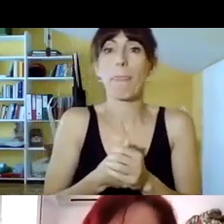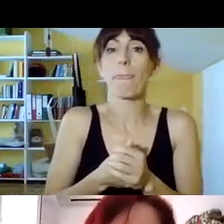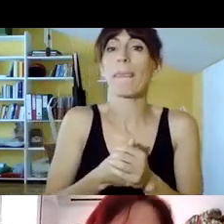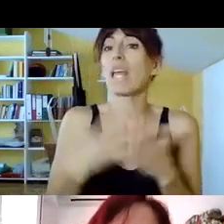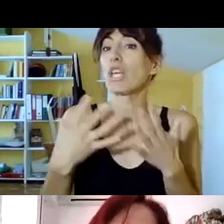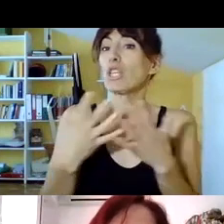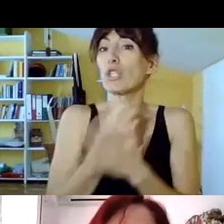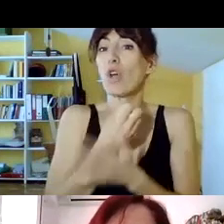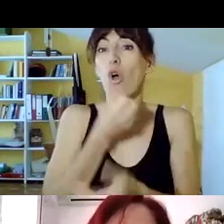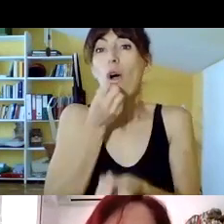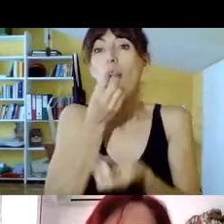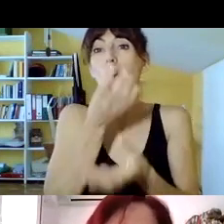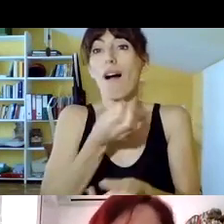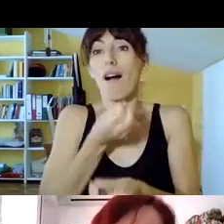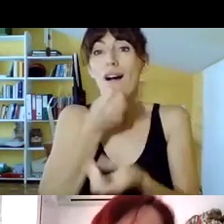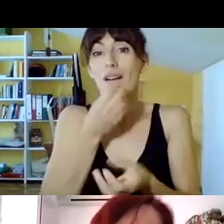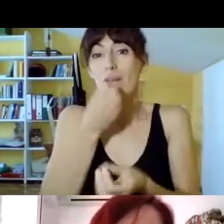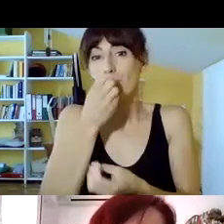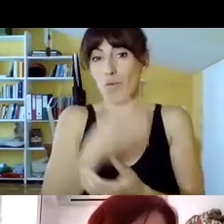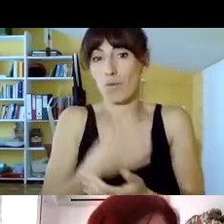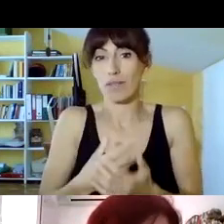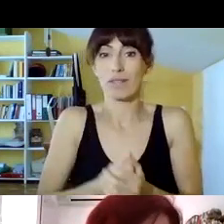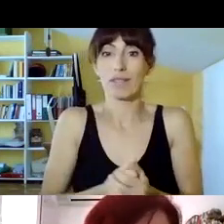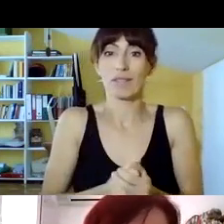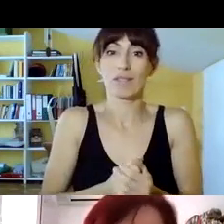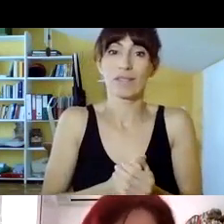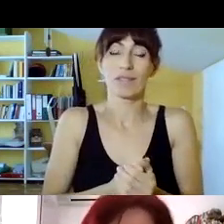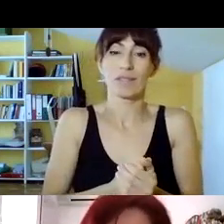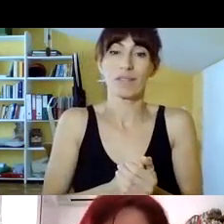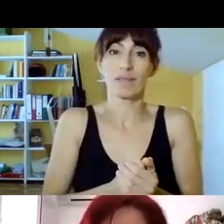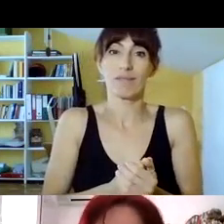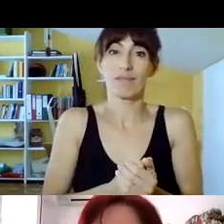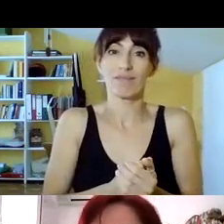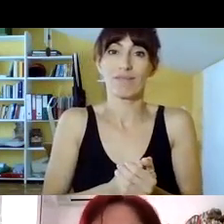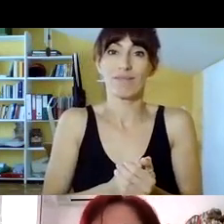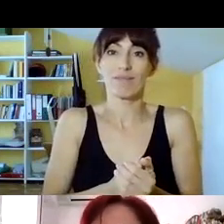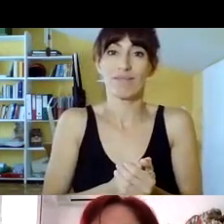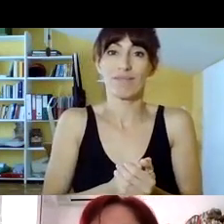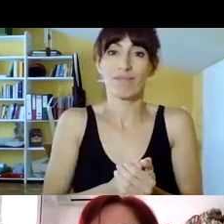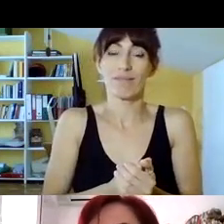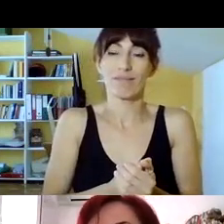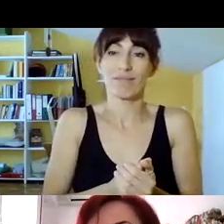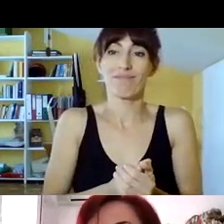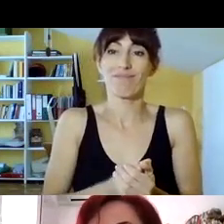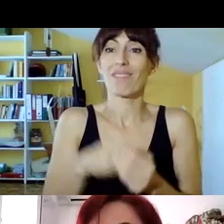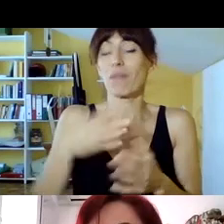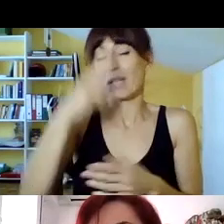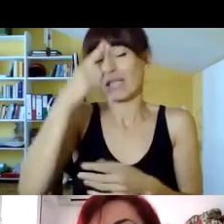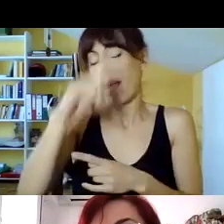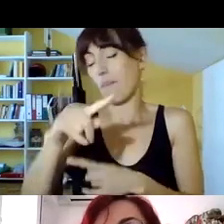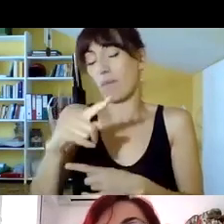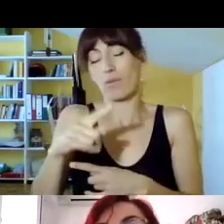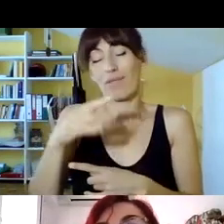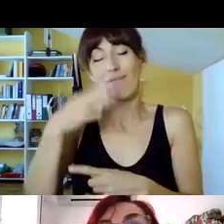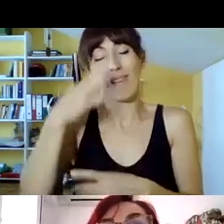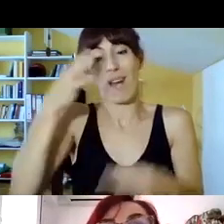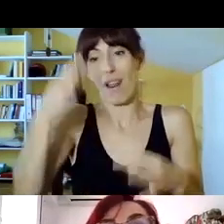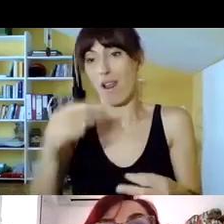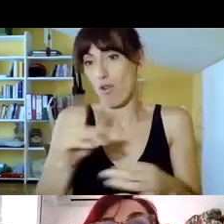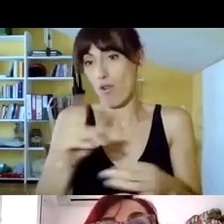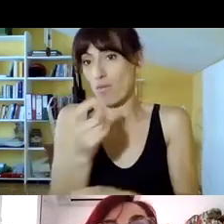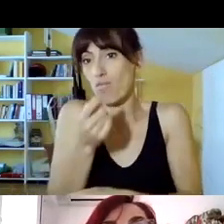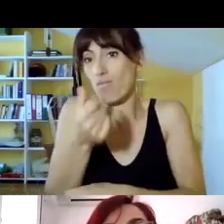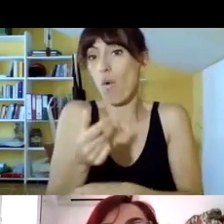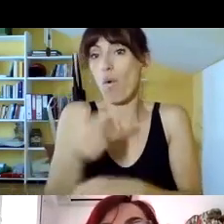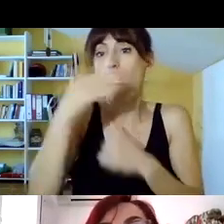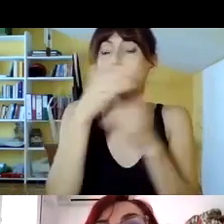contando está muy bien, pero bueno, a la vez sabemos que es un poco irreal, ¿no? O sea, que esta atención